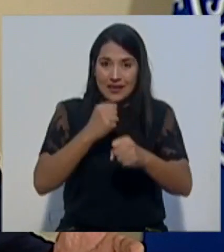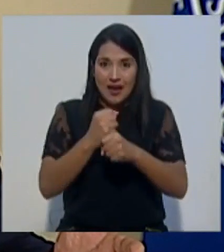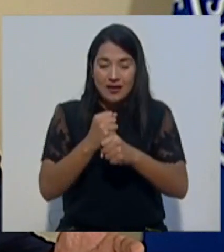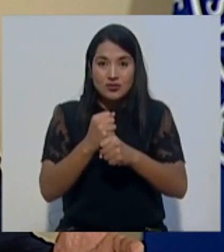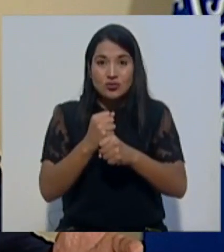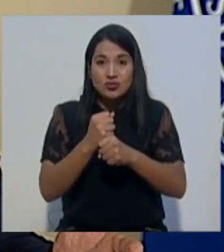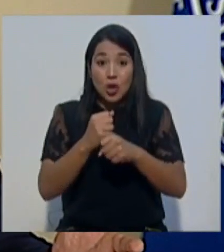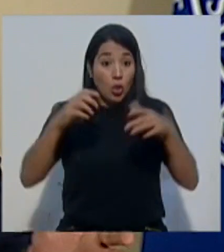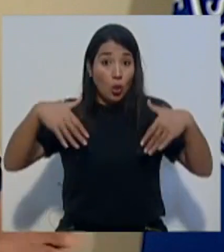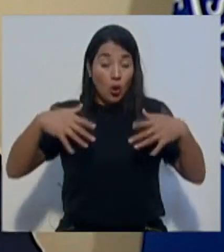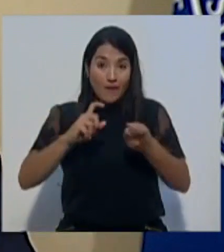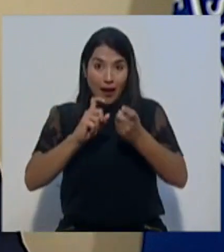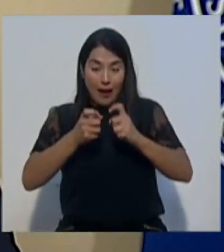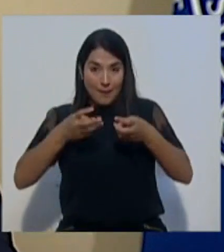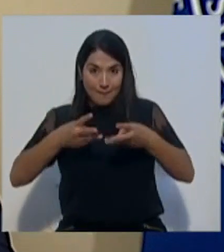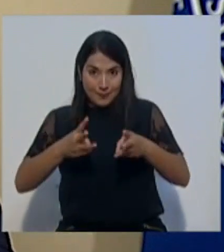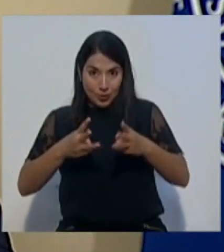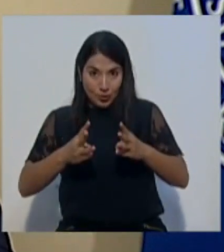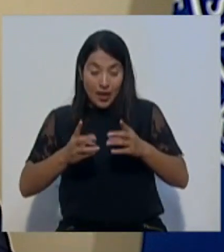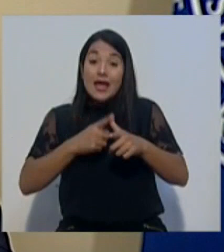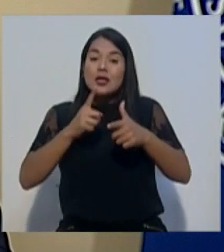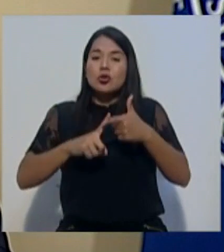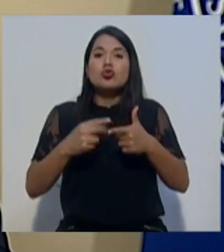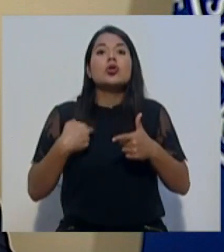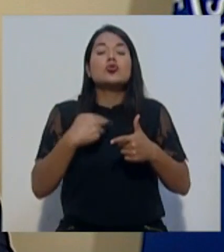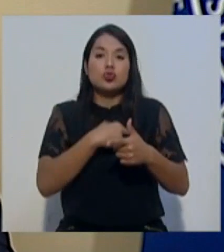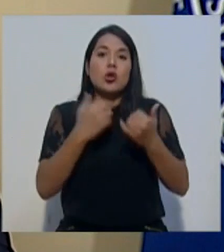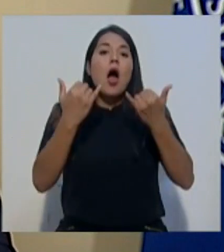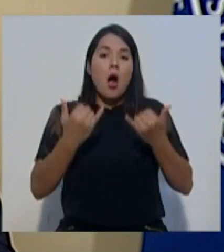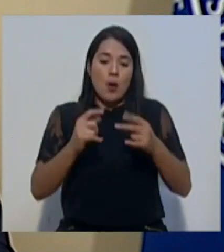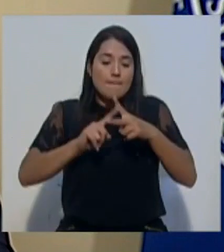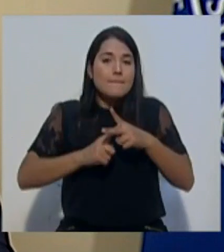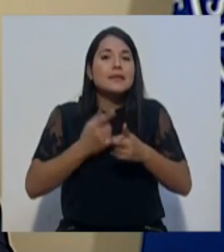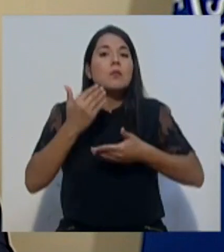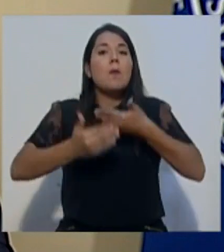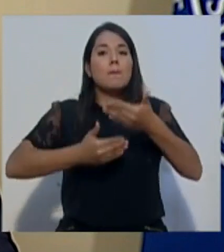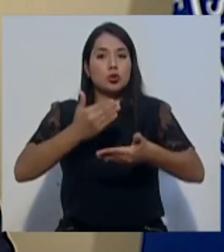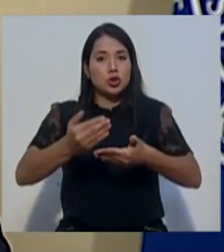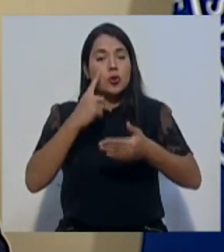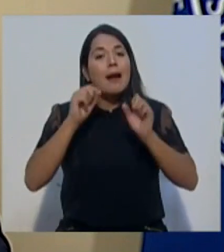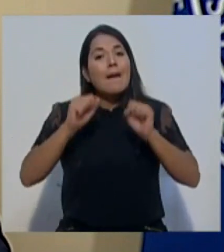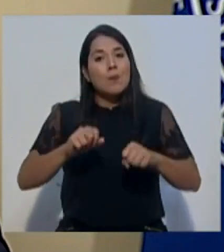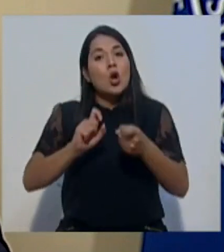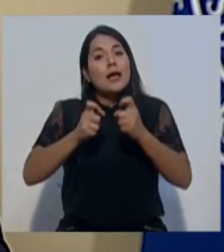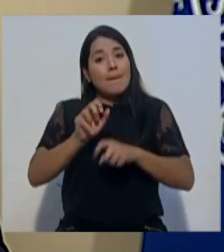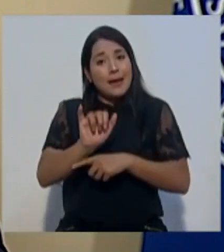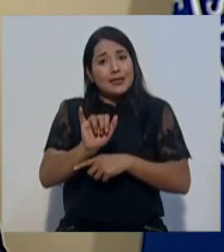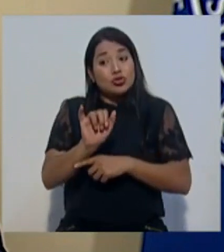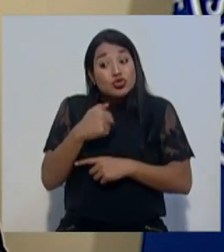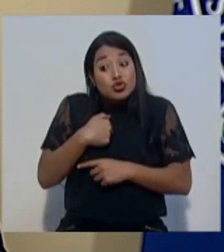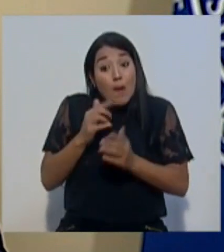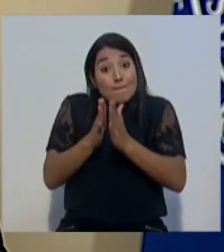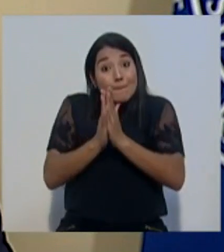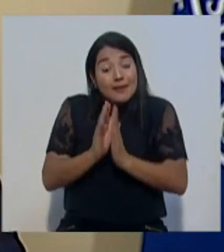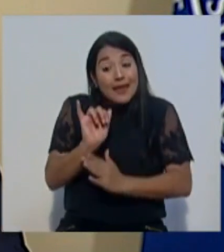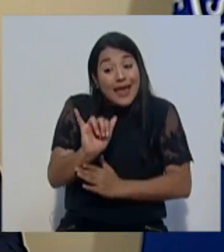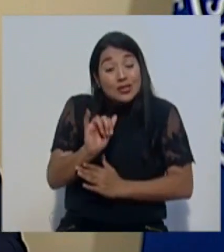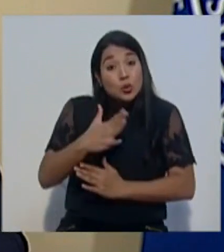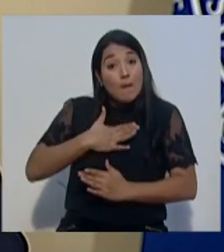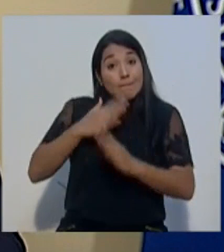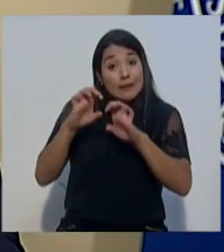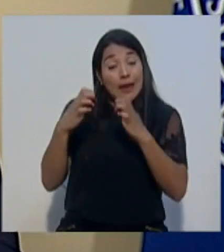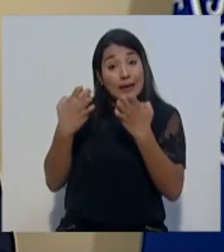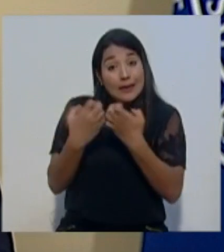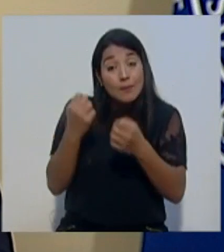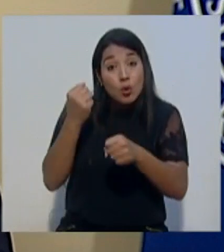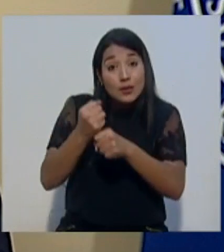se transformó. Pues bien, nosotros estamos en la ruta de transformar eso, y eso es lo que he pedido al equipo, y eso es